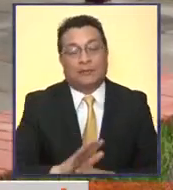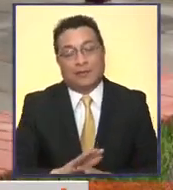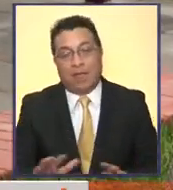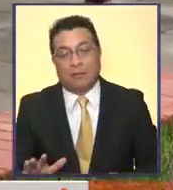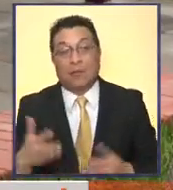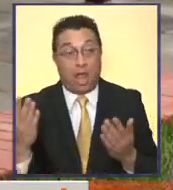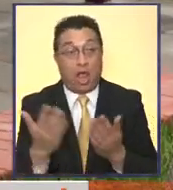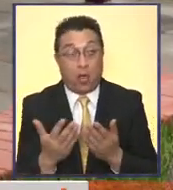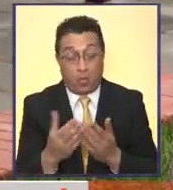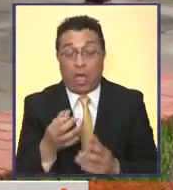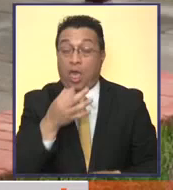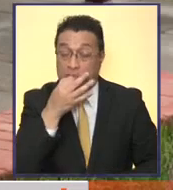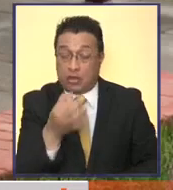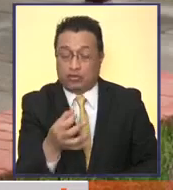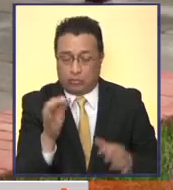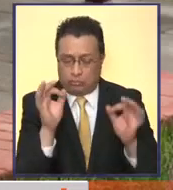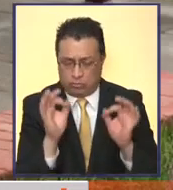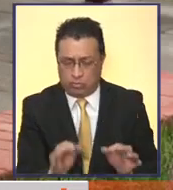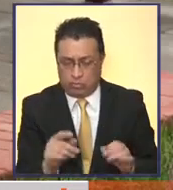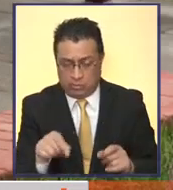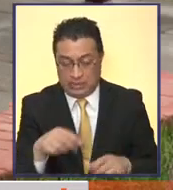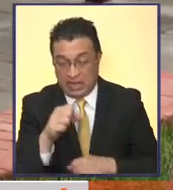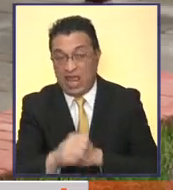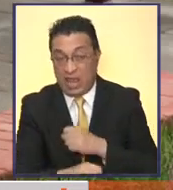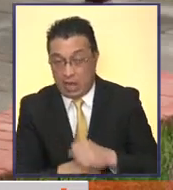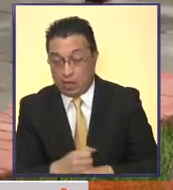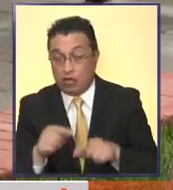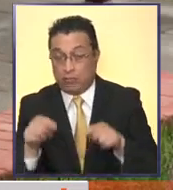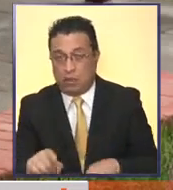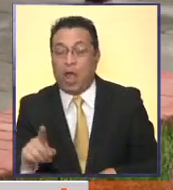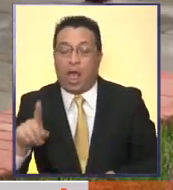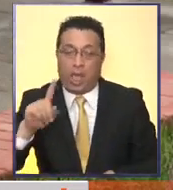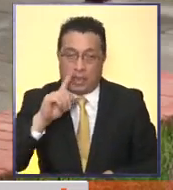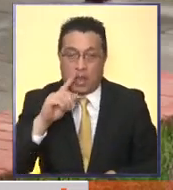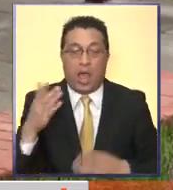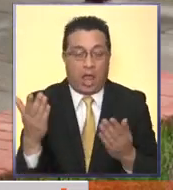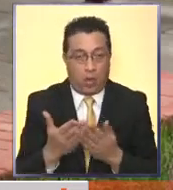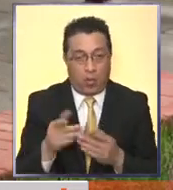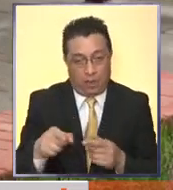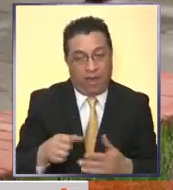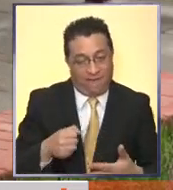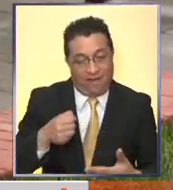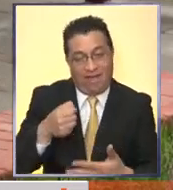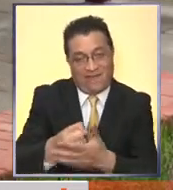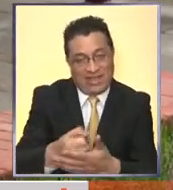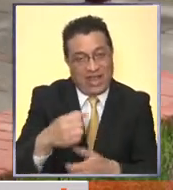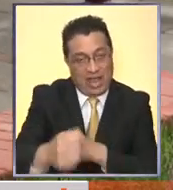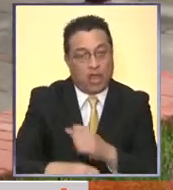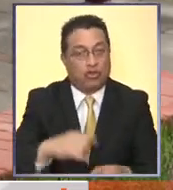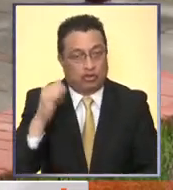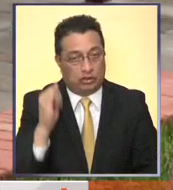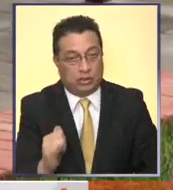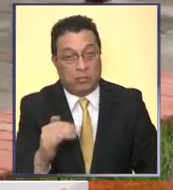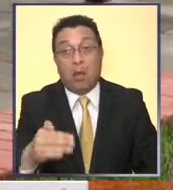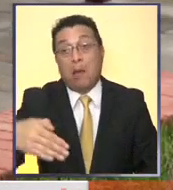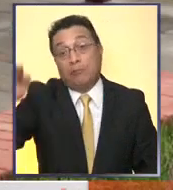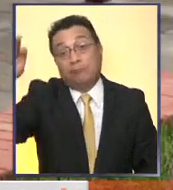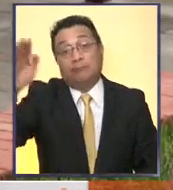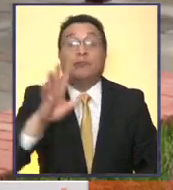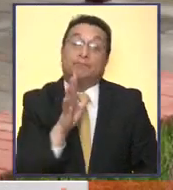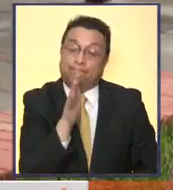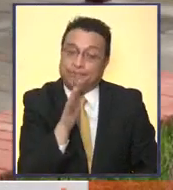nos ha asegurado ahora que por lo menos en este año tenemos colegio para terminar el año, pero nada más. O